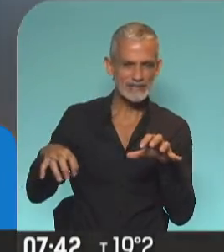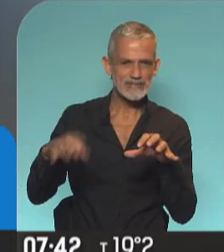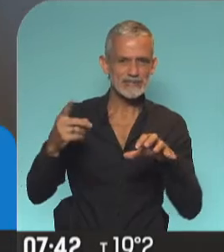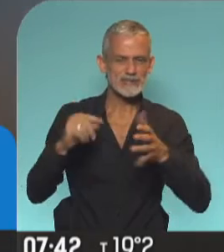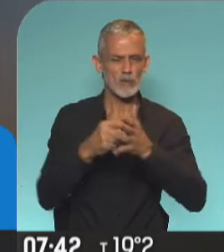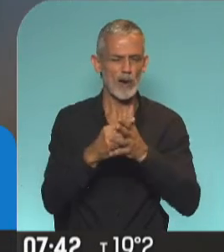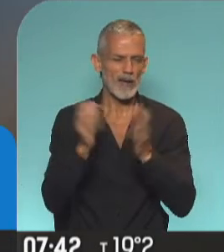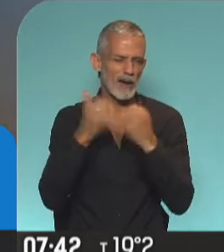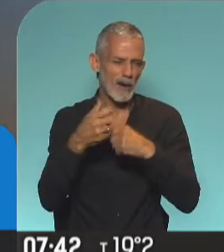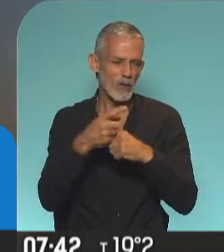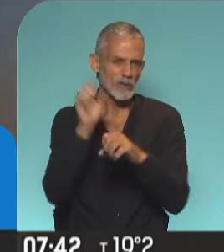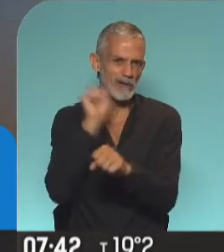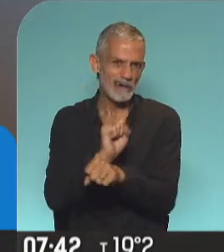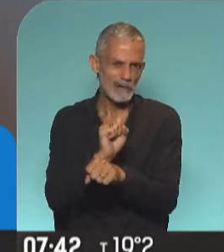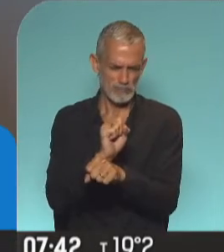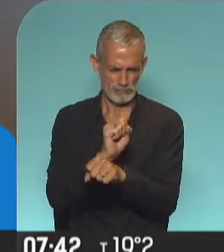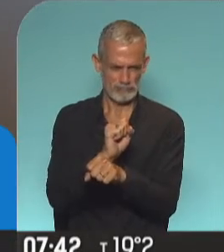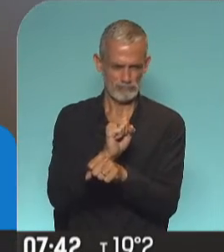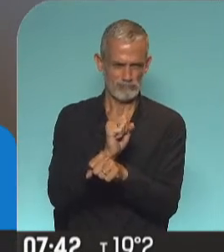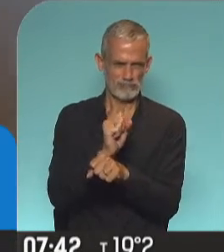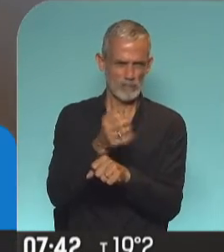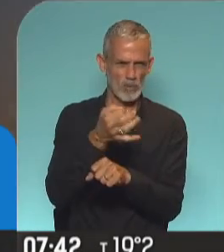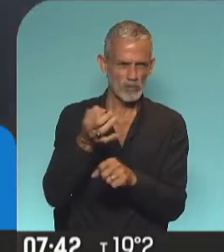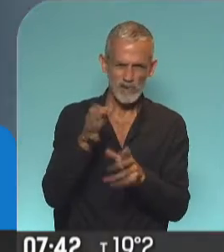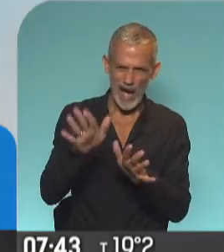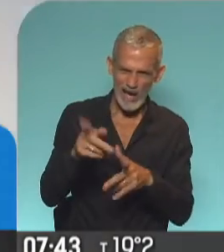centros clandestinos de detención, y la verdad que